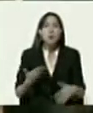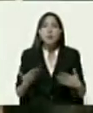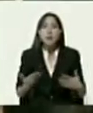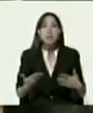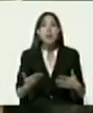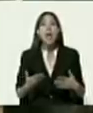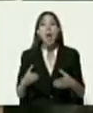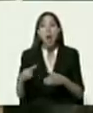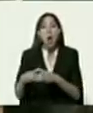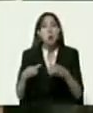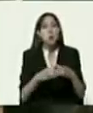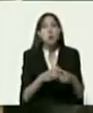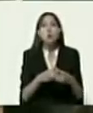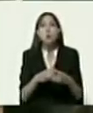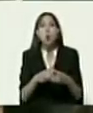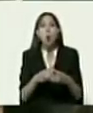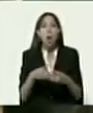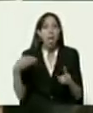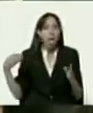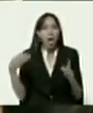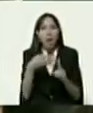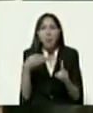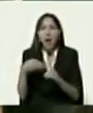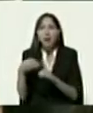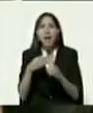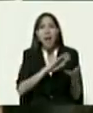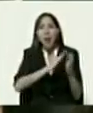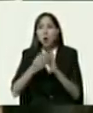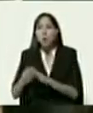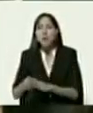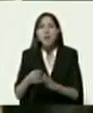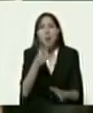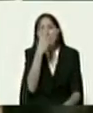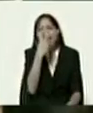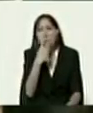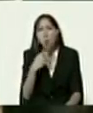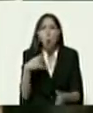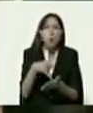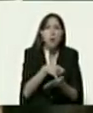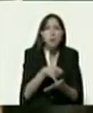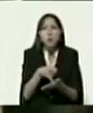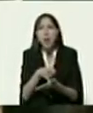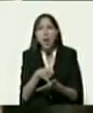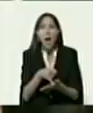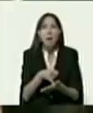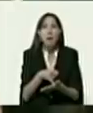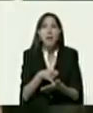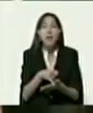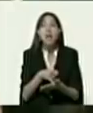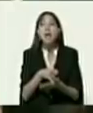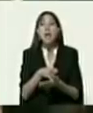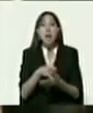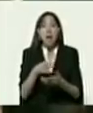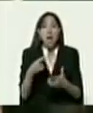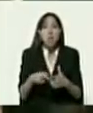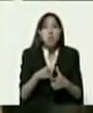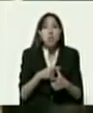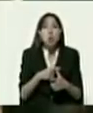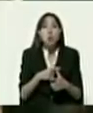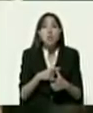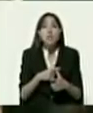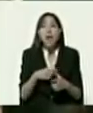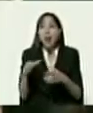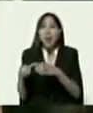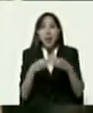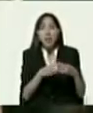en los grupos más pobres, en las poblaciones más vulnerables. Las medidas coercitivas unilaterales, las mal llamadas